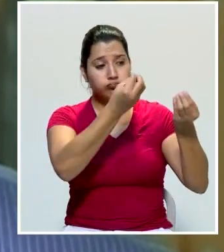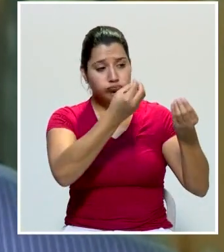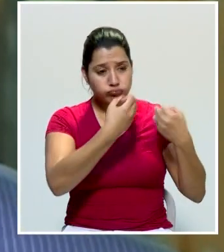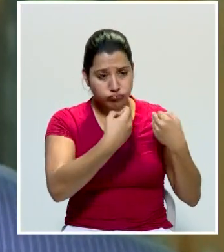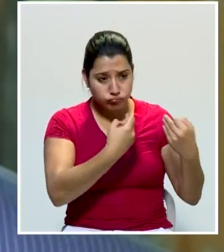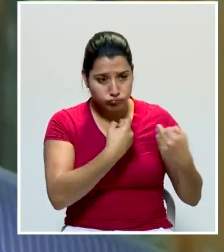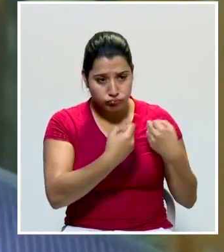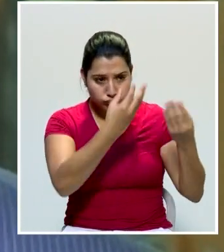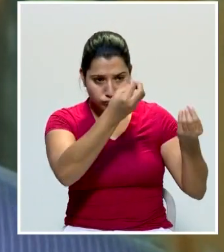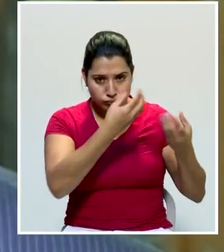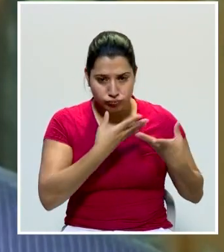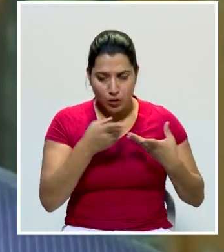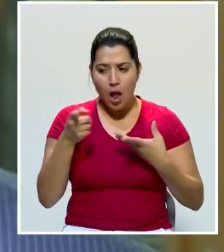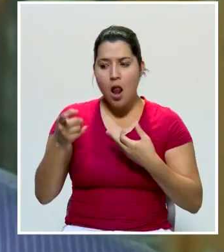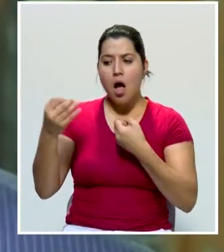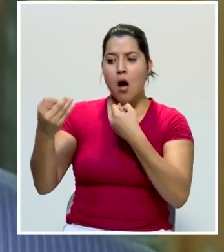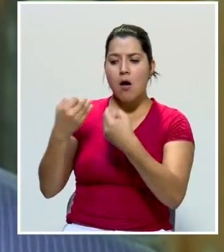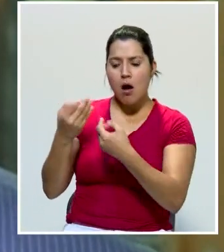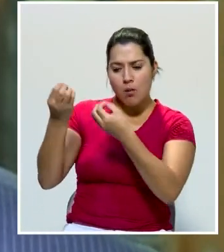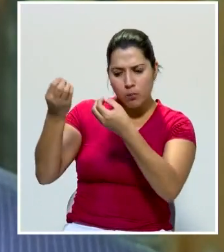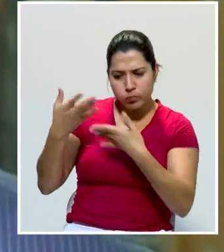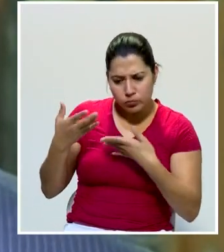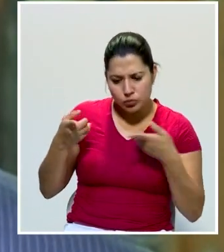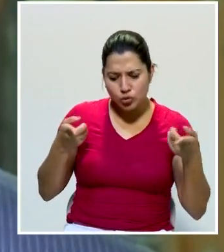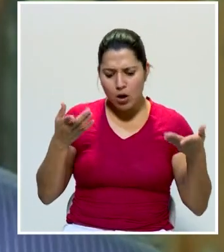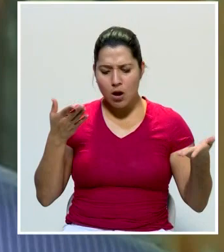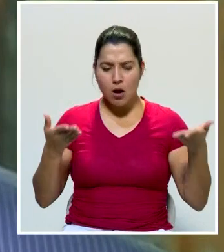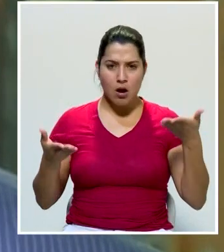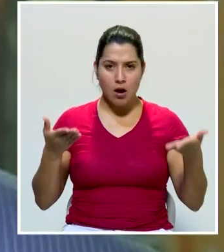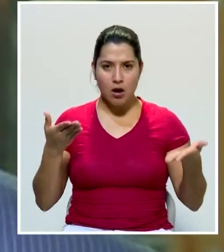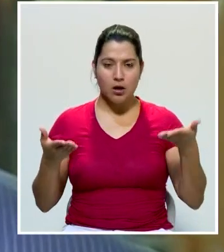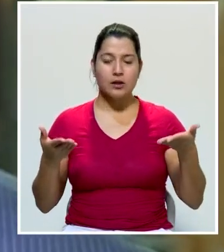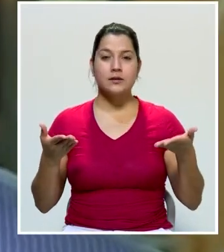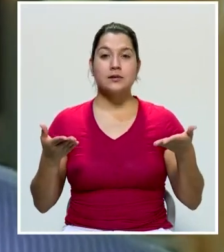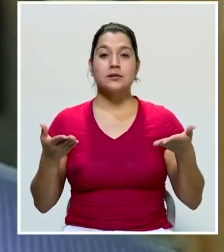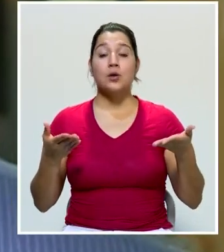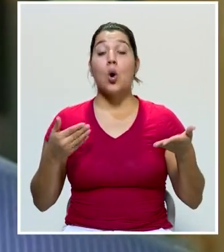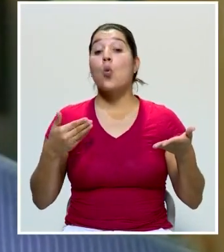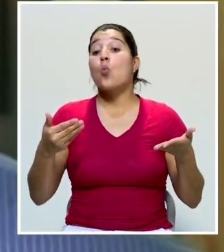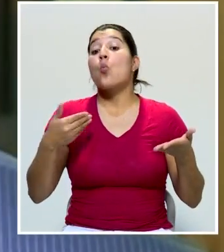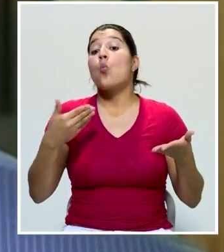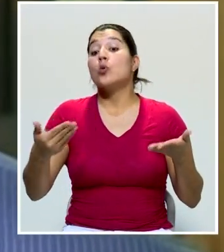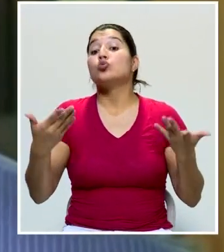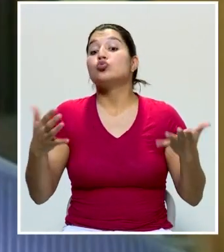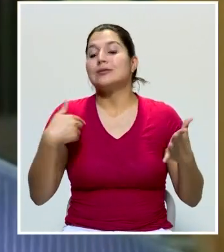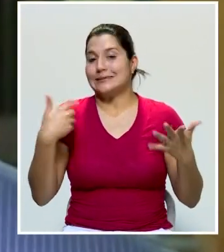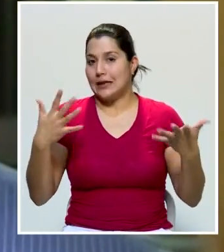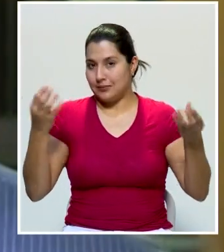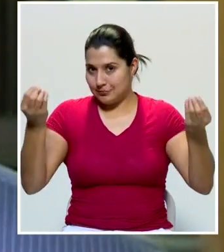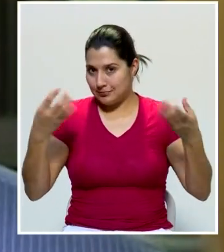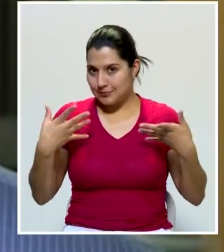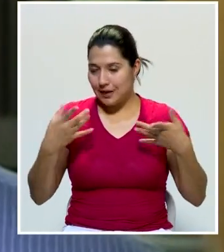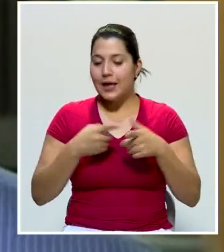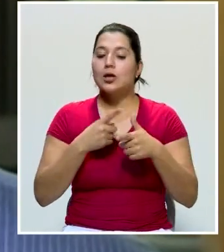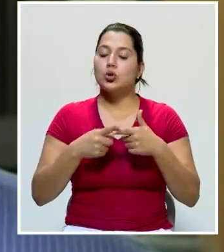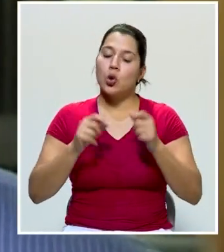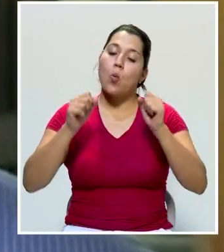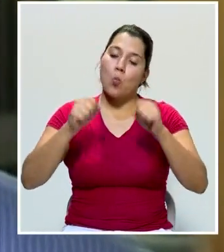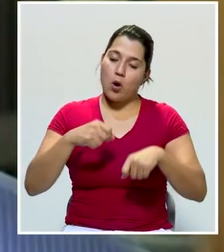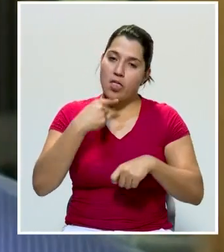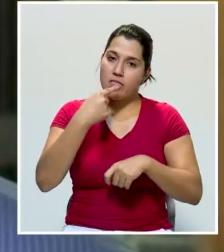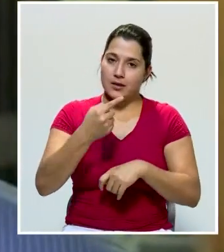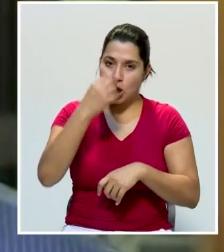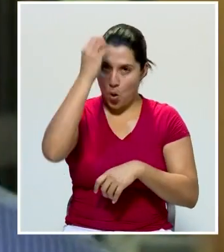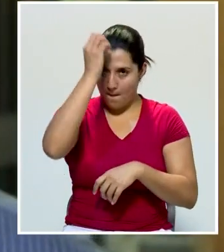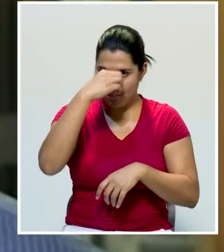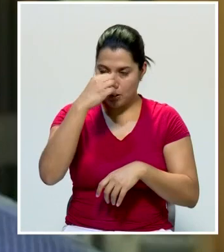una vez que tenga de primera mano las informaciones, poder emitir un criterio